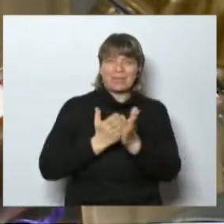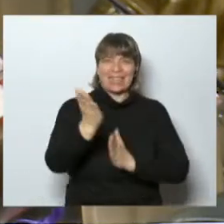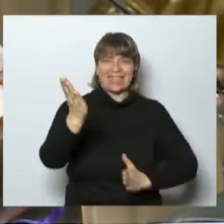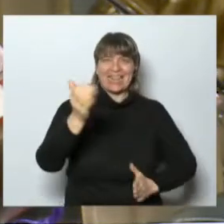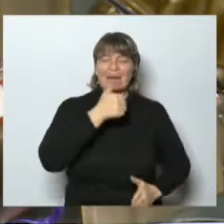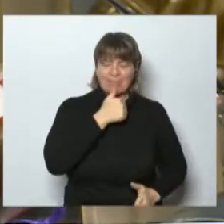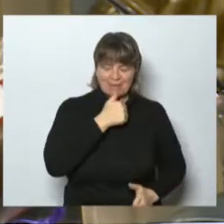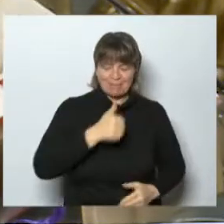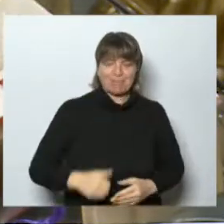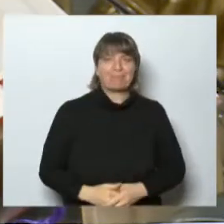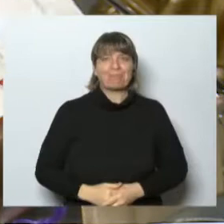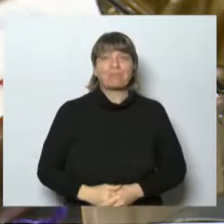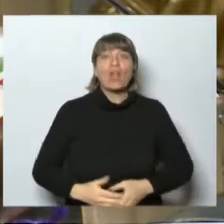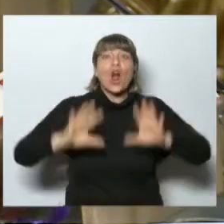eterna.